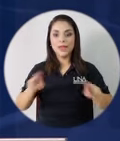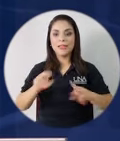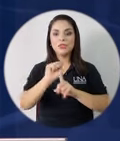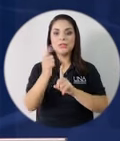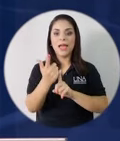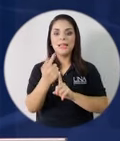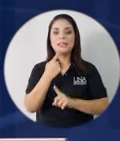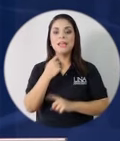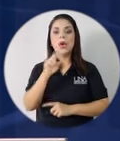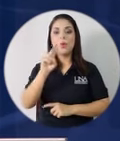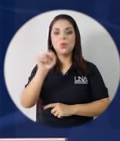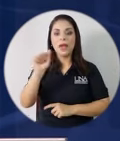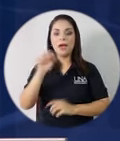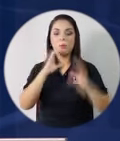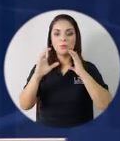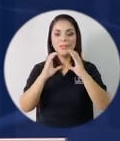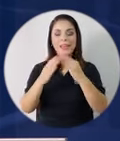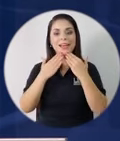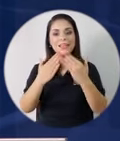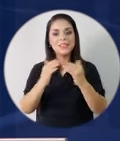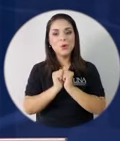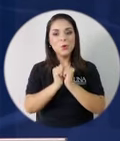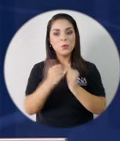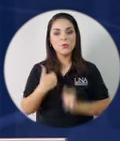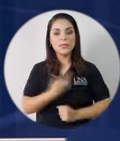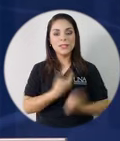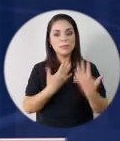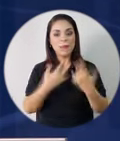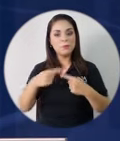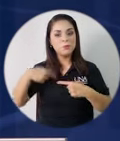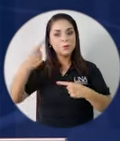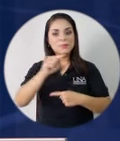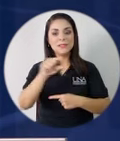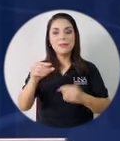www.unacomunica.una.ac.cr o en nuestras redes sociales bajo el nombre de Una Comunica.